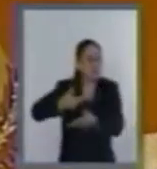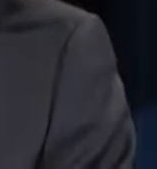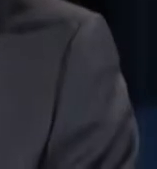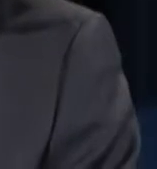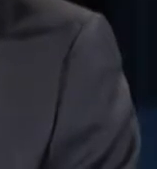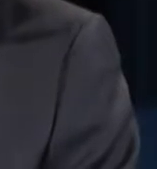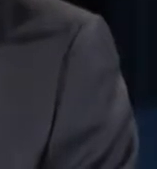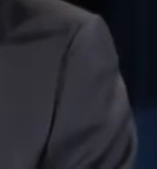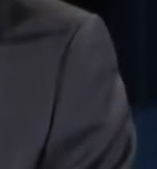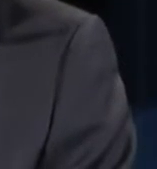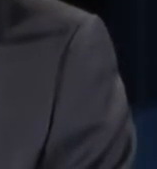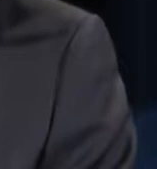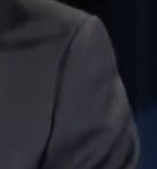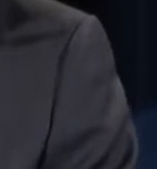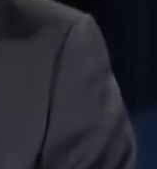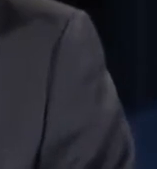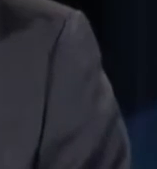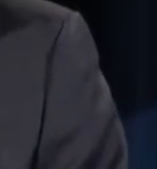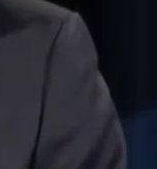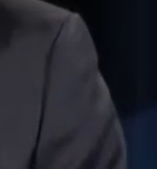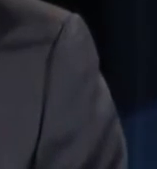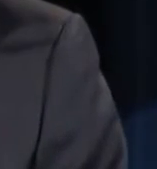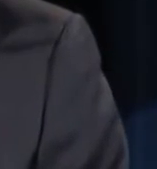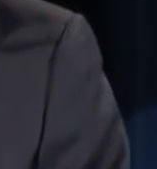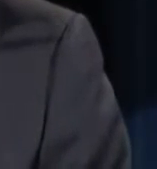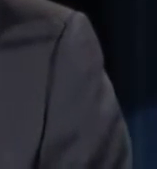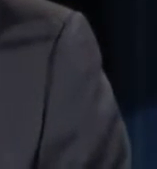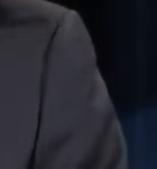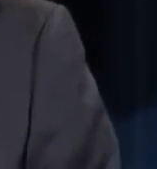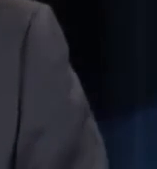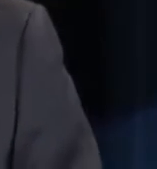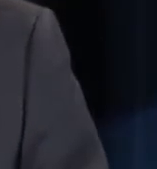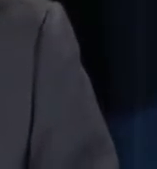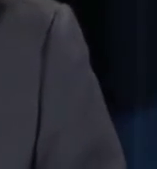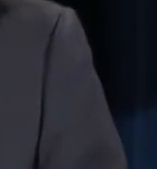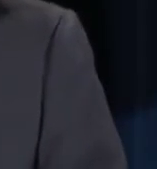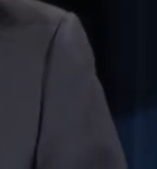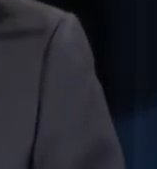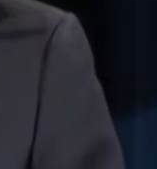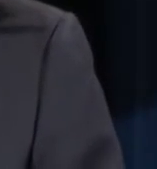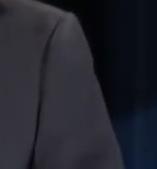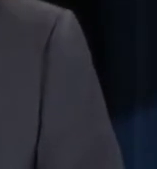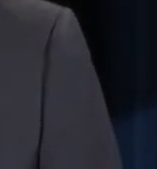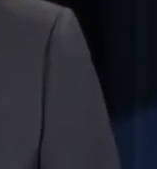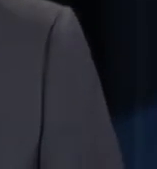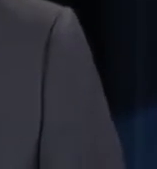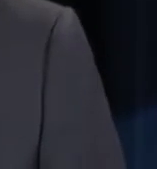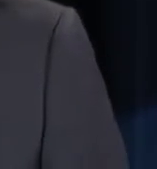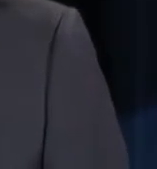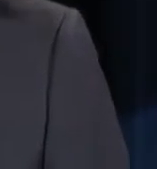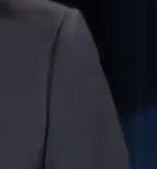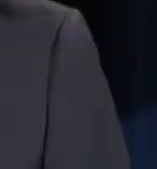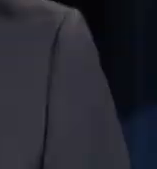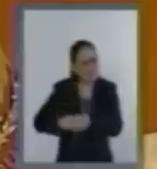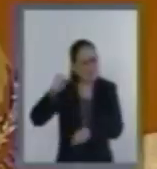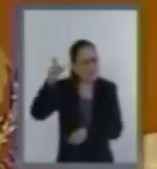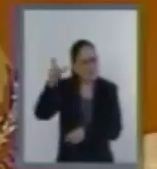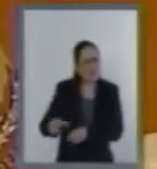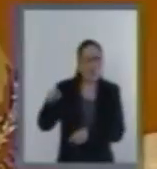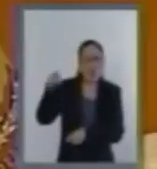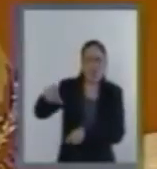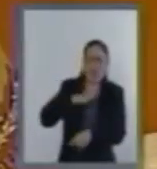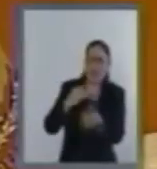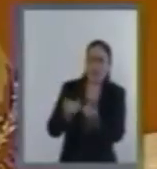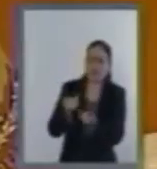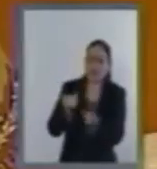visión xenófoba, fascista, de una crueldad enfermiza del personaje como